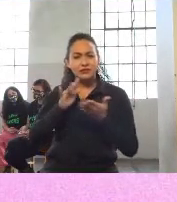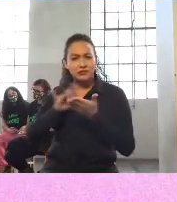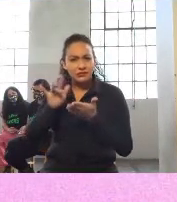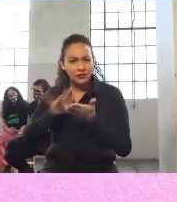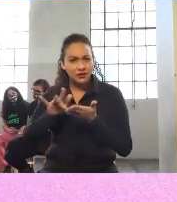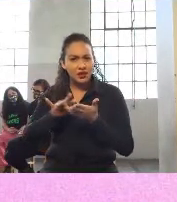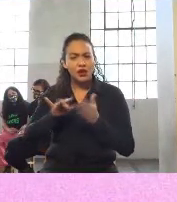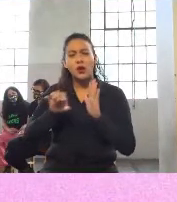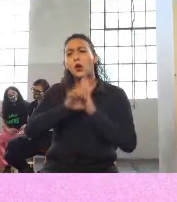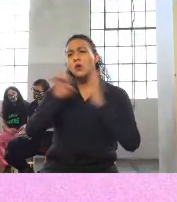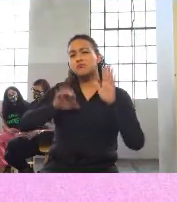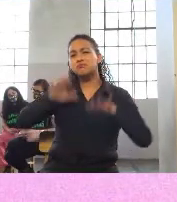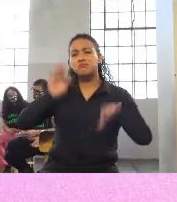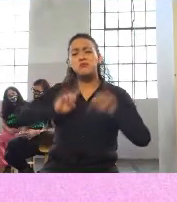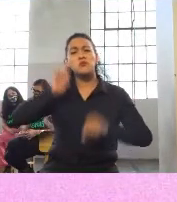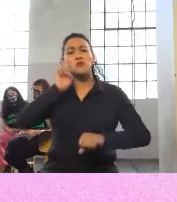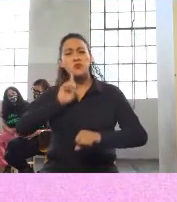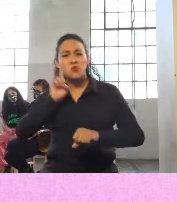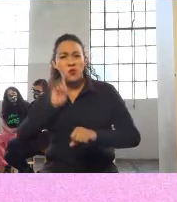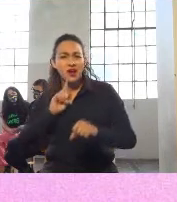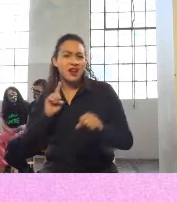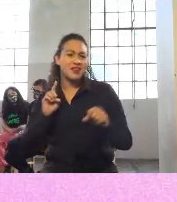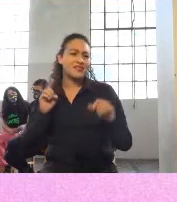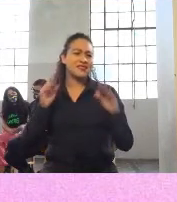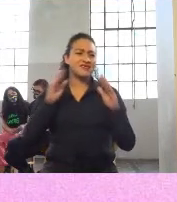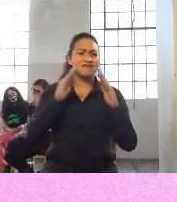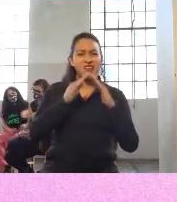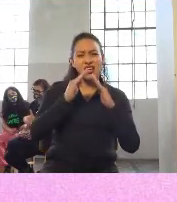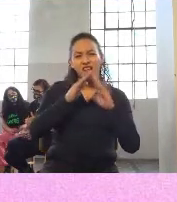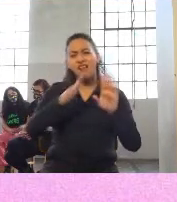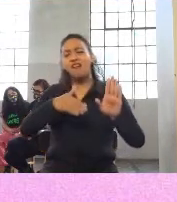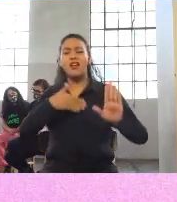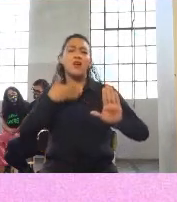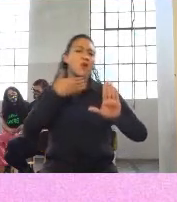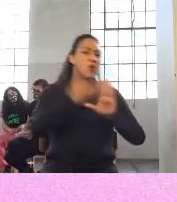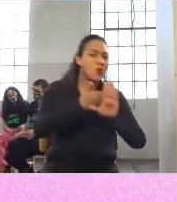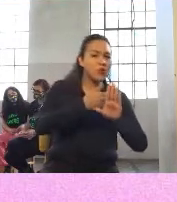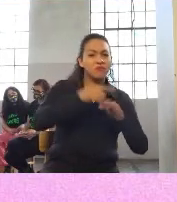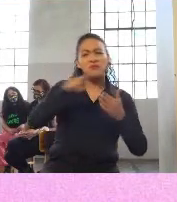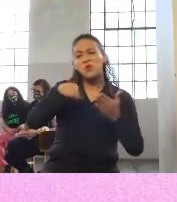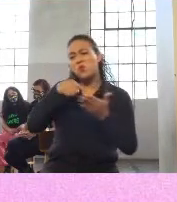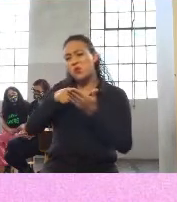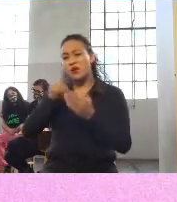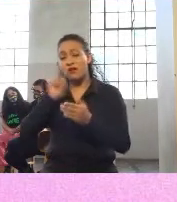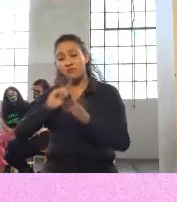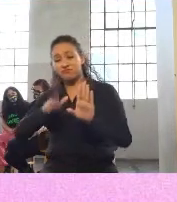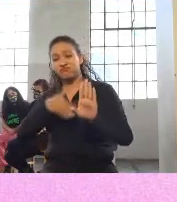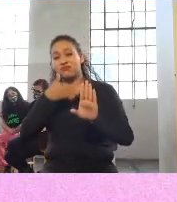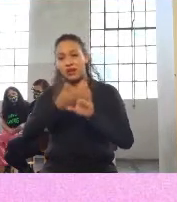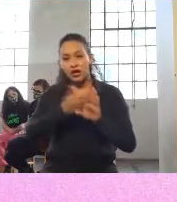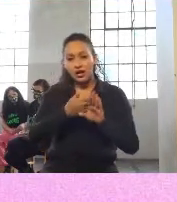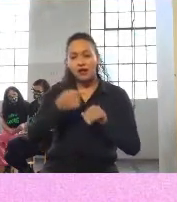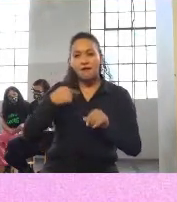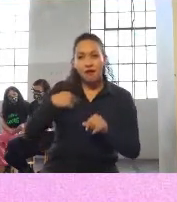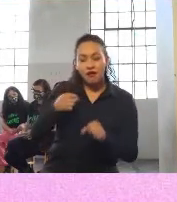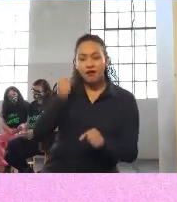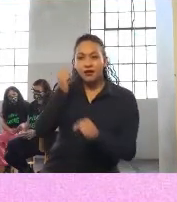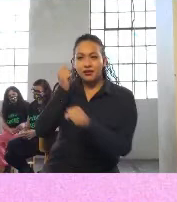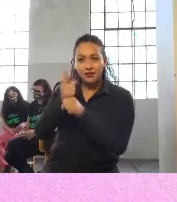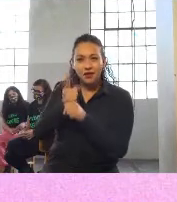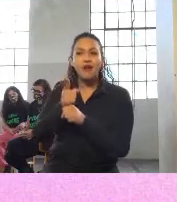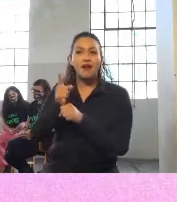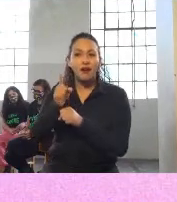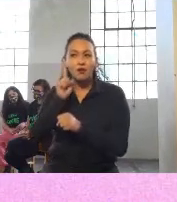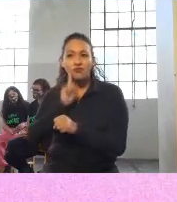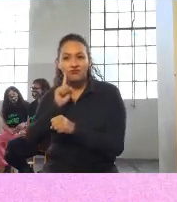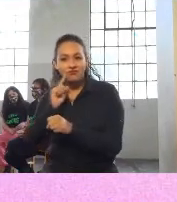de violencia, prevención, etcétera, ¿no? O sea, ya llevarlo a la acción directa. Por eso por ahí en la presentación, que no veo, hay un